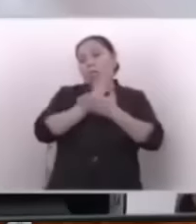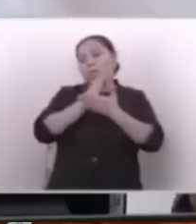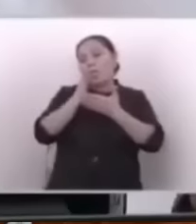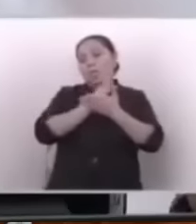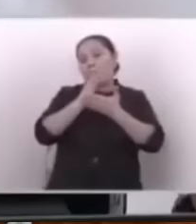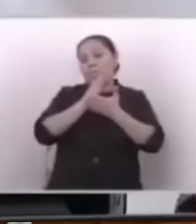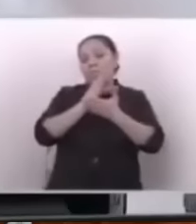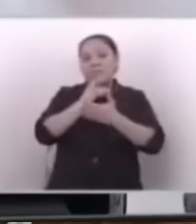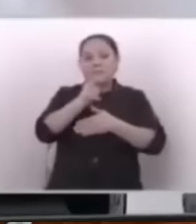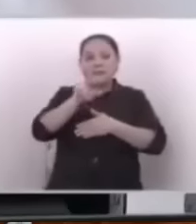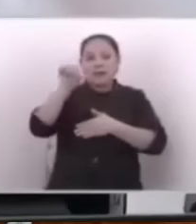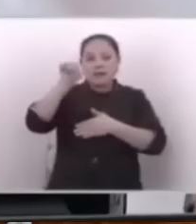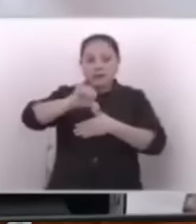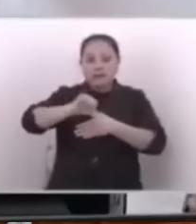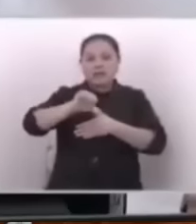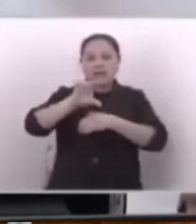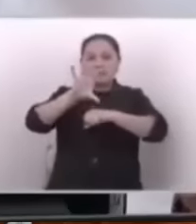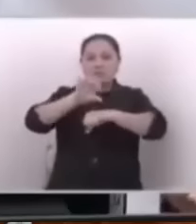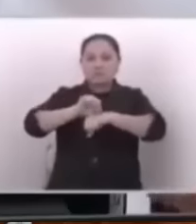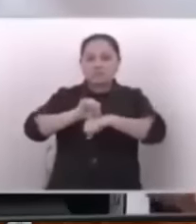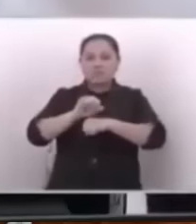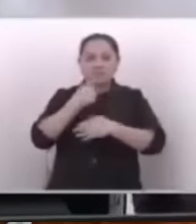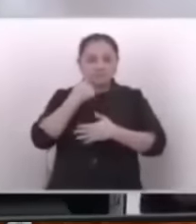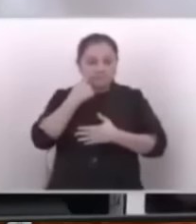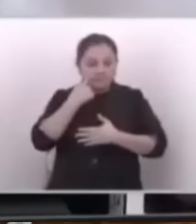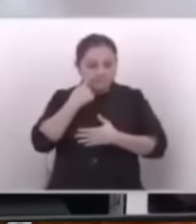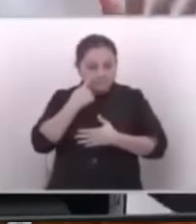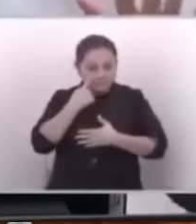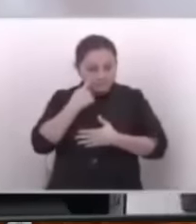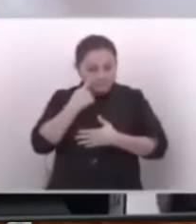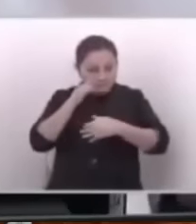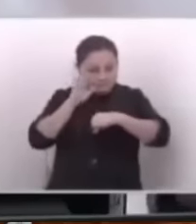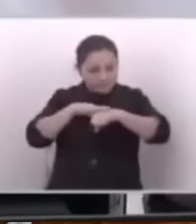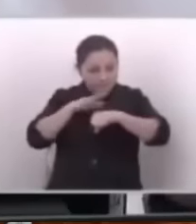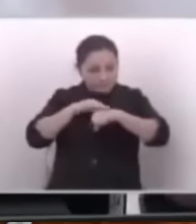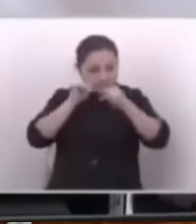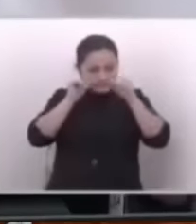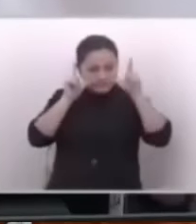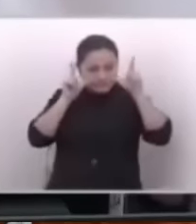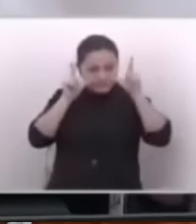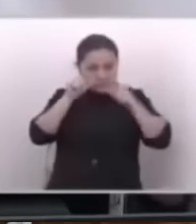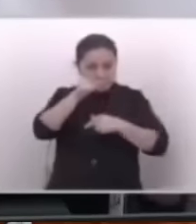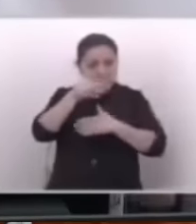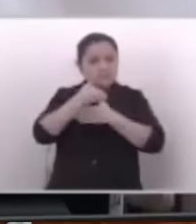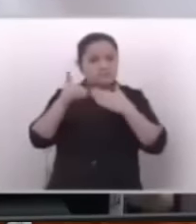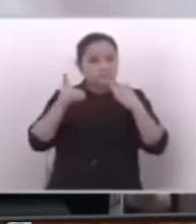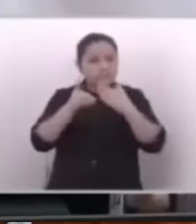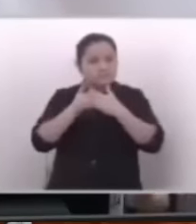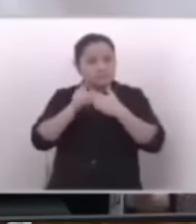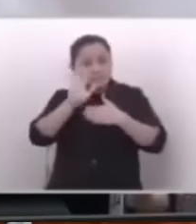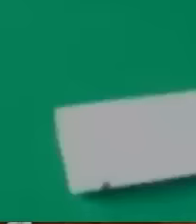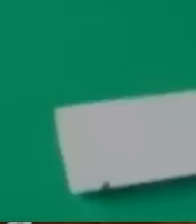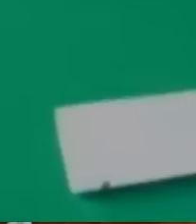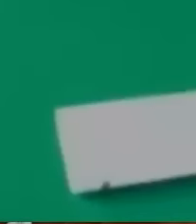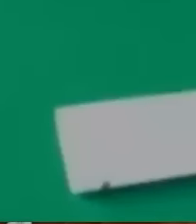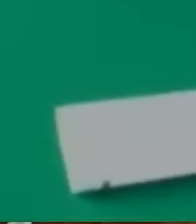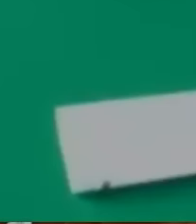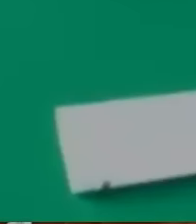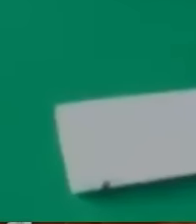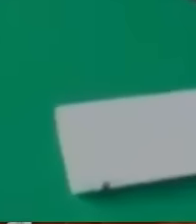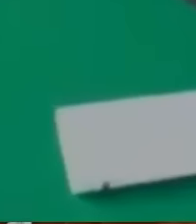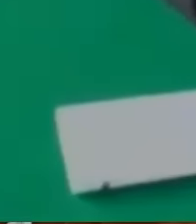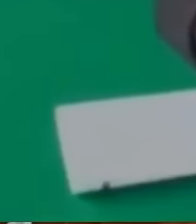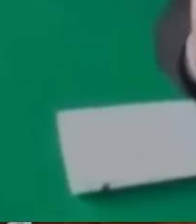entonces les quedó la mala maña, pero ahora, ojo, despierten, son funcionarios. Buenas. ¿Qué